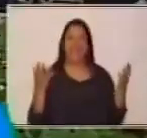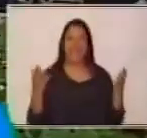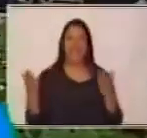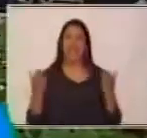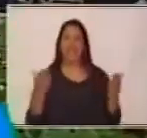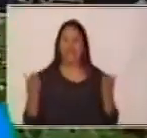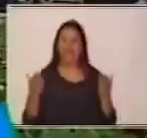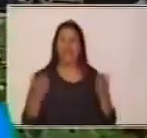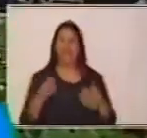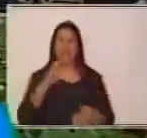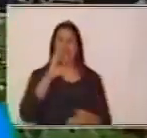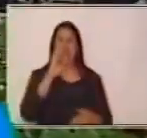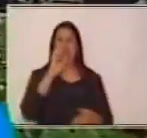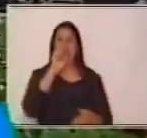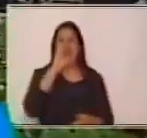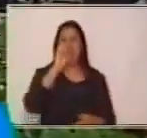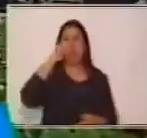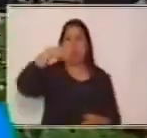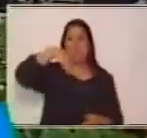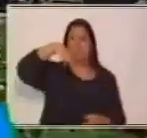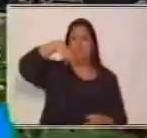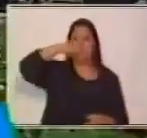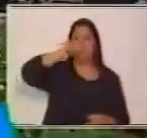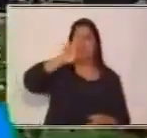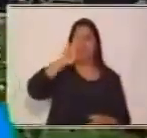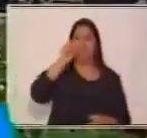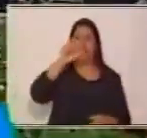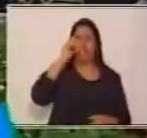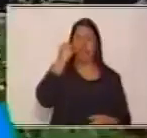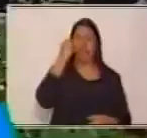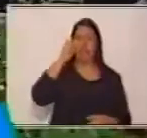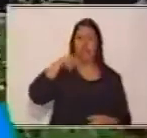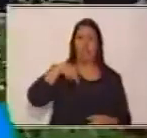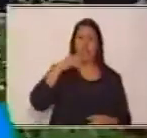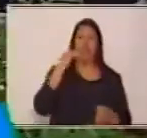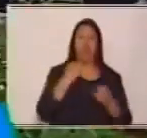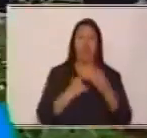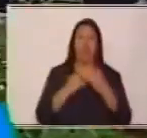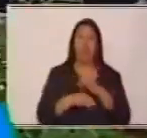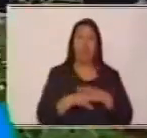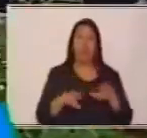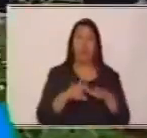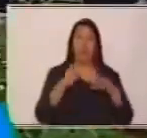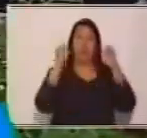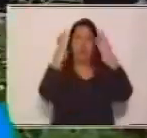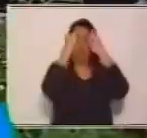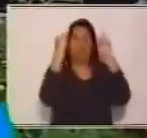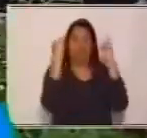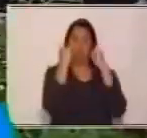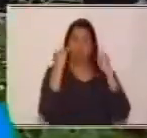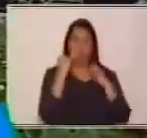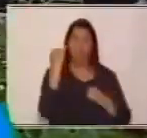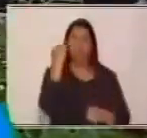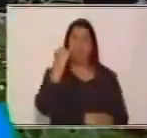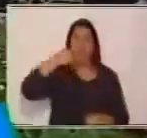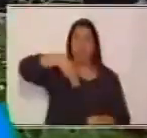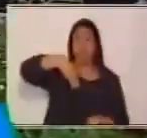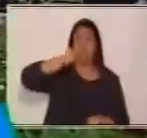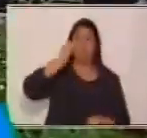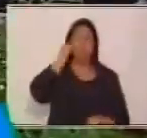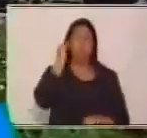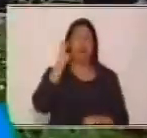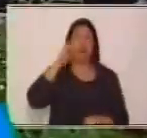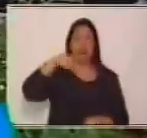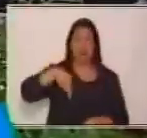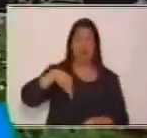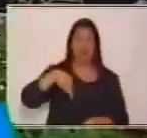comparación. Y por último, tenemos la imagen. La imagen es el término real